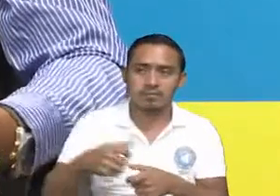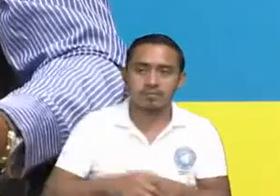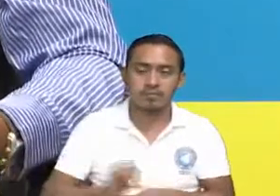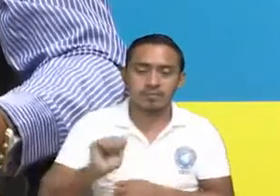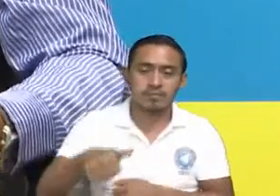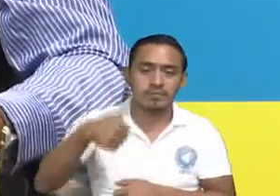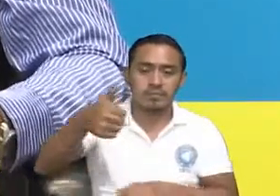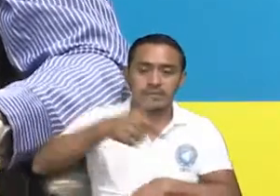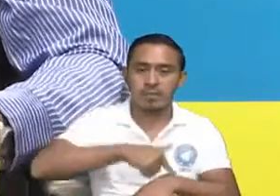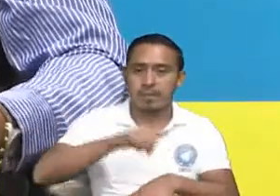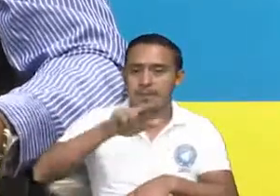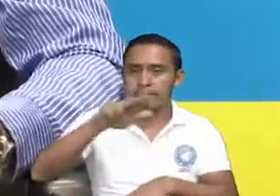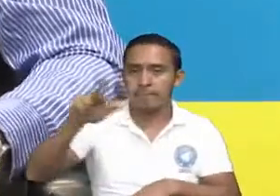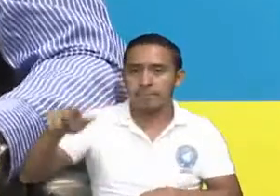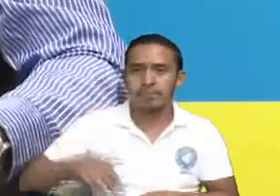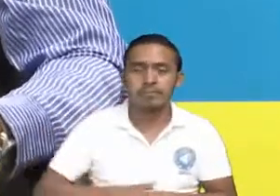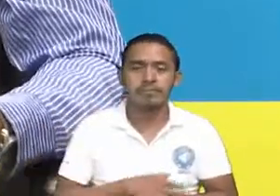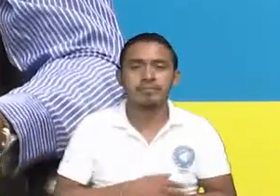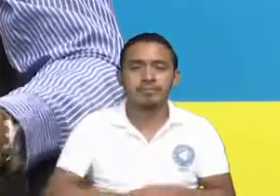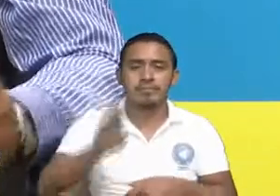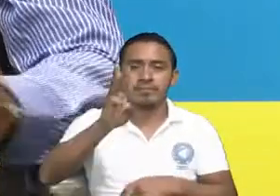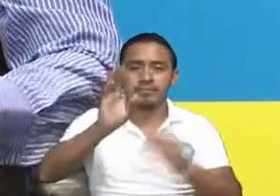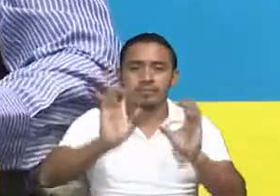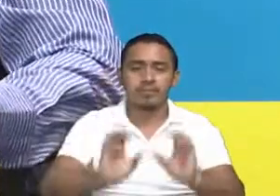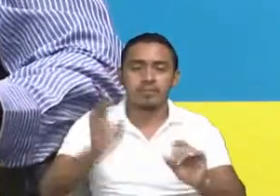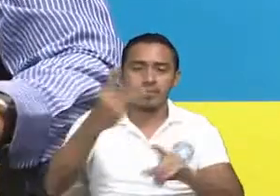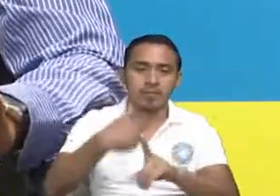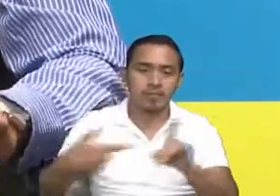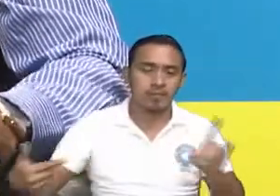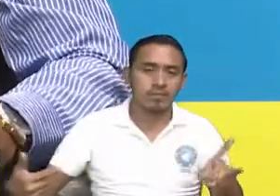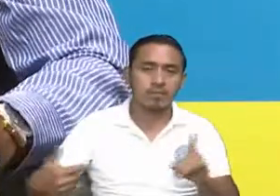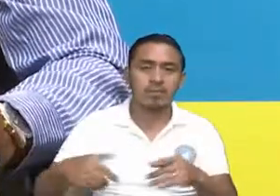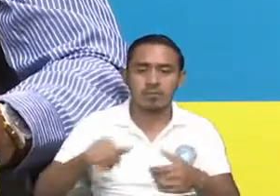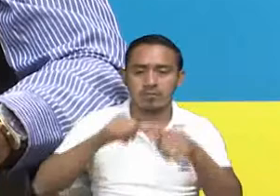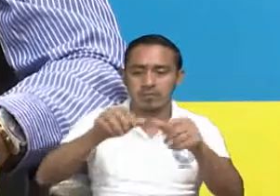día de mañana a esta misma hora, 3 de la tarde a 3 y media, para